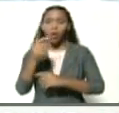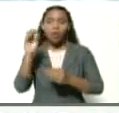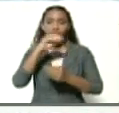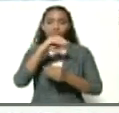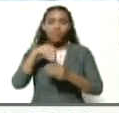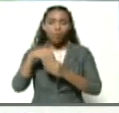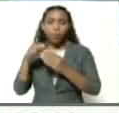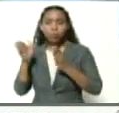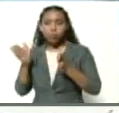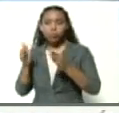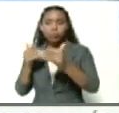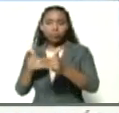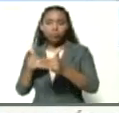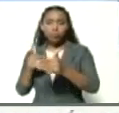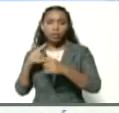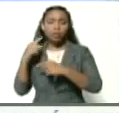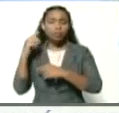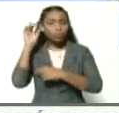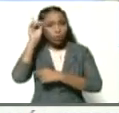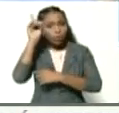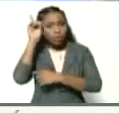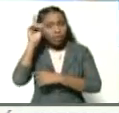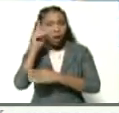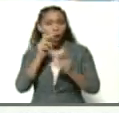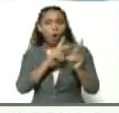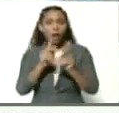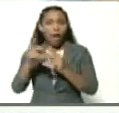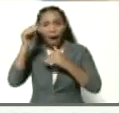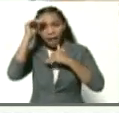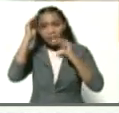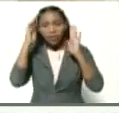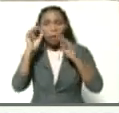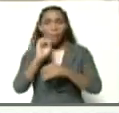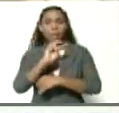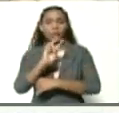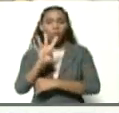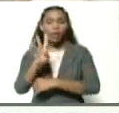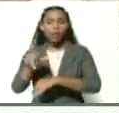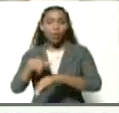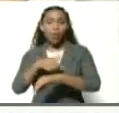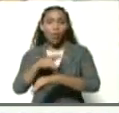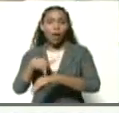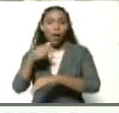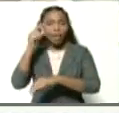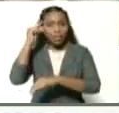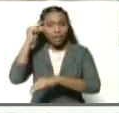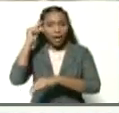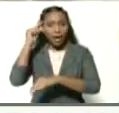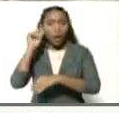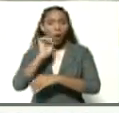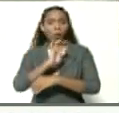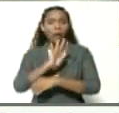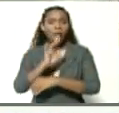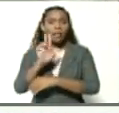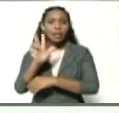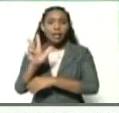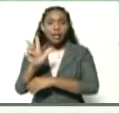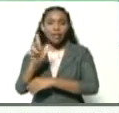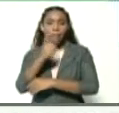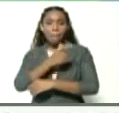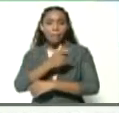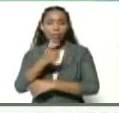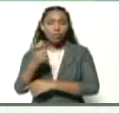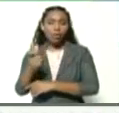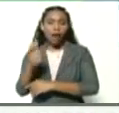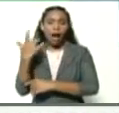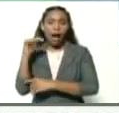almacén, áreas de docencia, un horario de atención las 24 horas al día. 43 personas